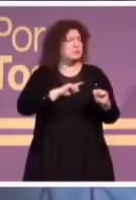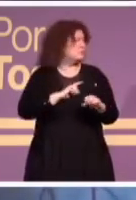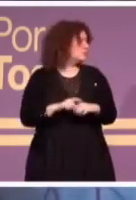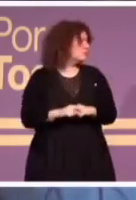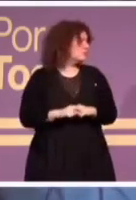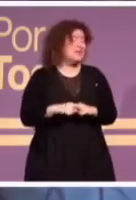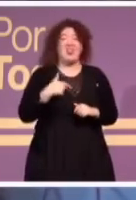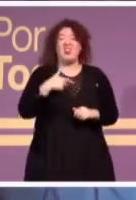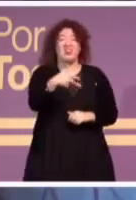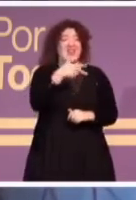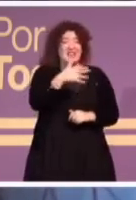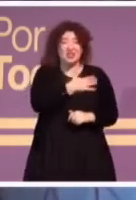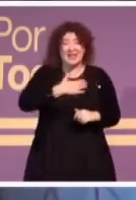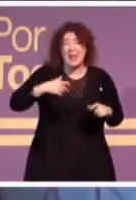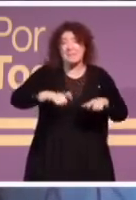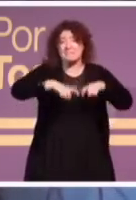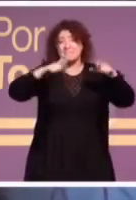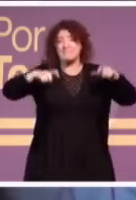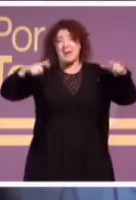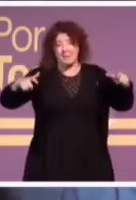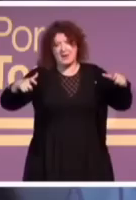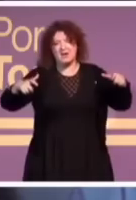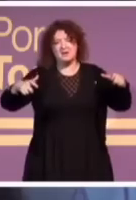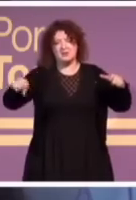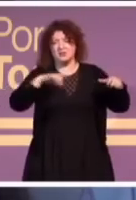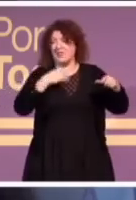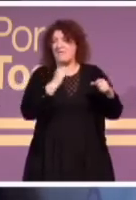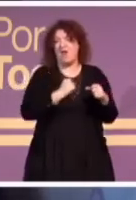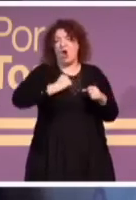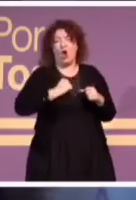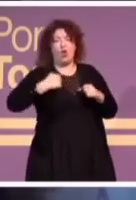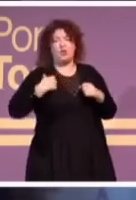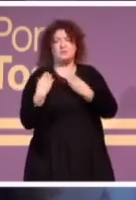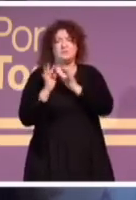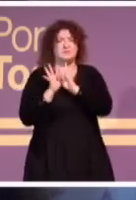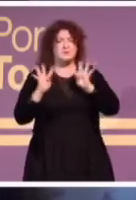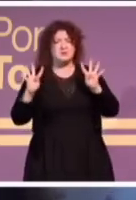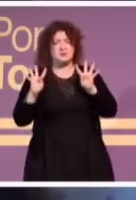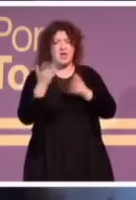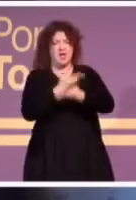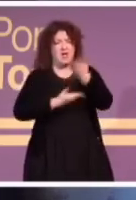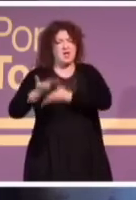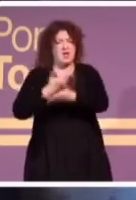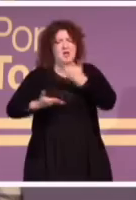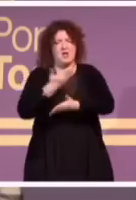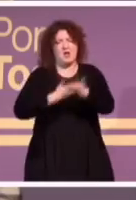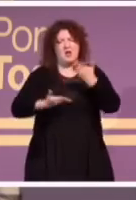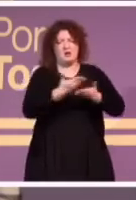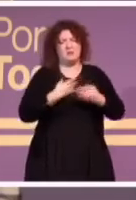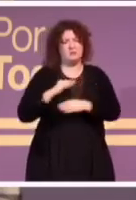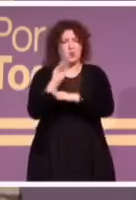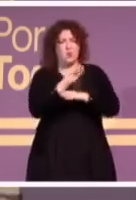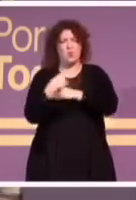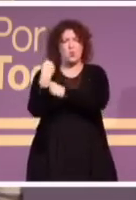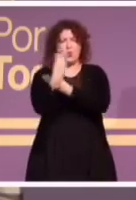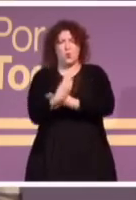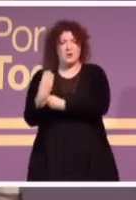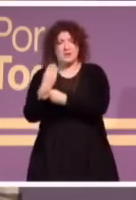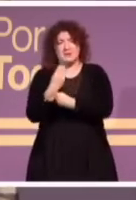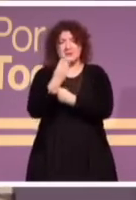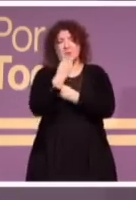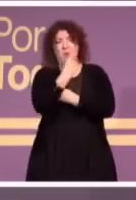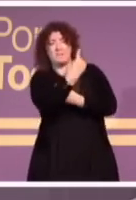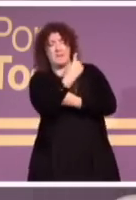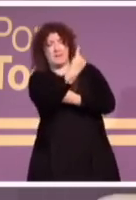derechos sin estar espalda con espalda, codo a codo, sin cuidarnos las unas a las otras, sin protegernos cuando vienen los